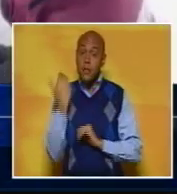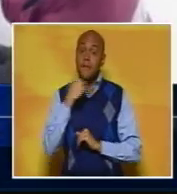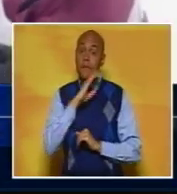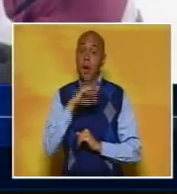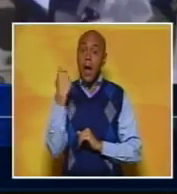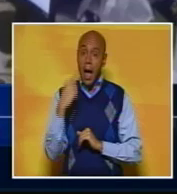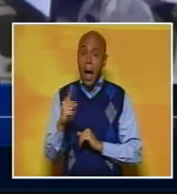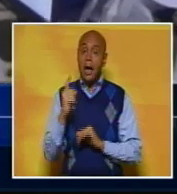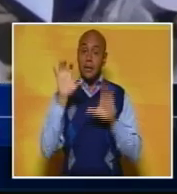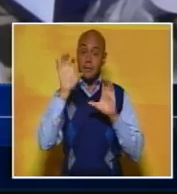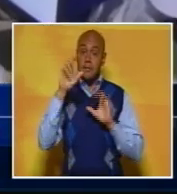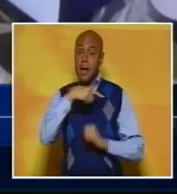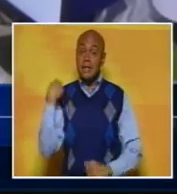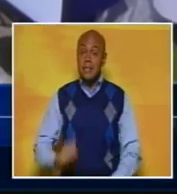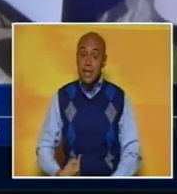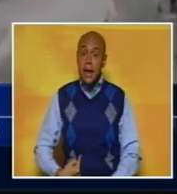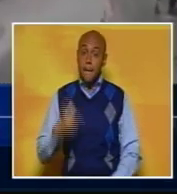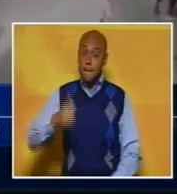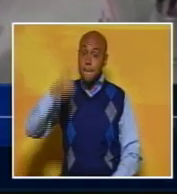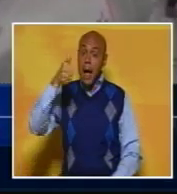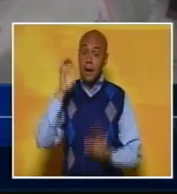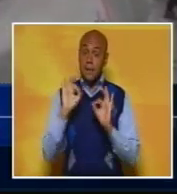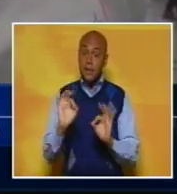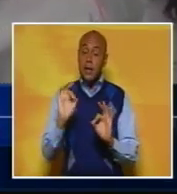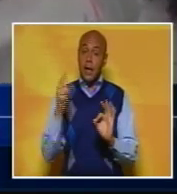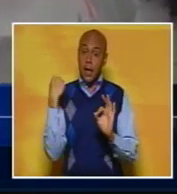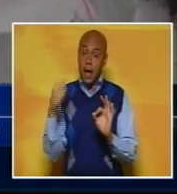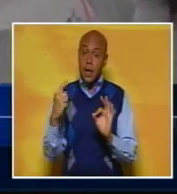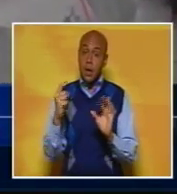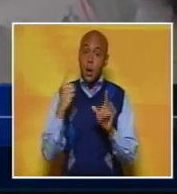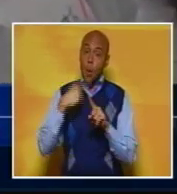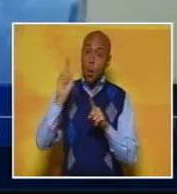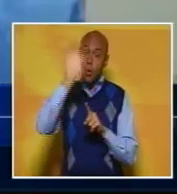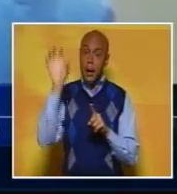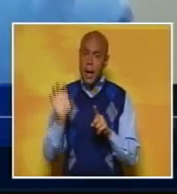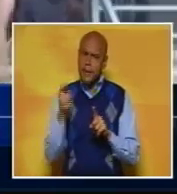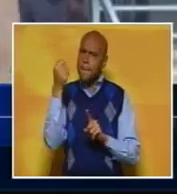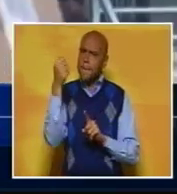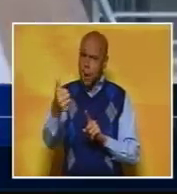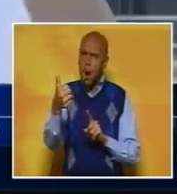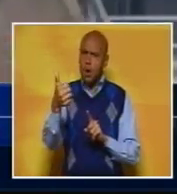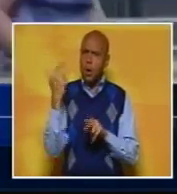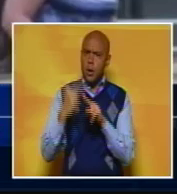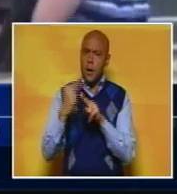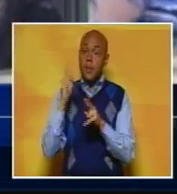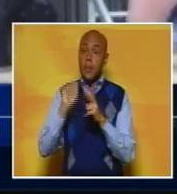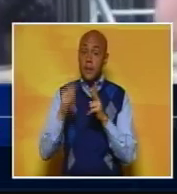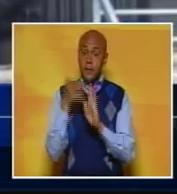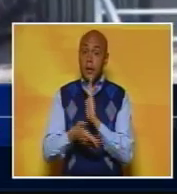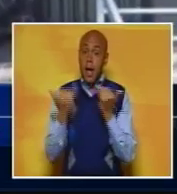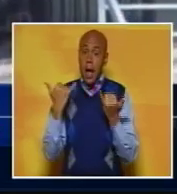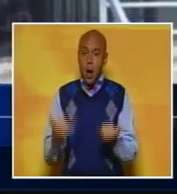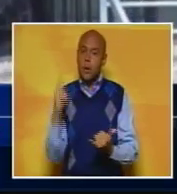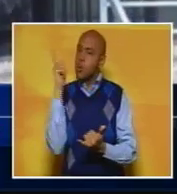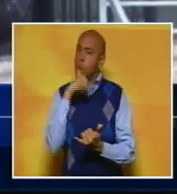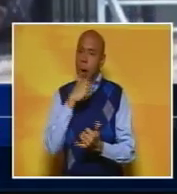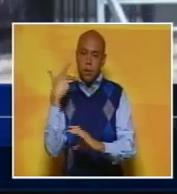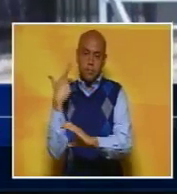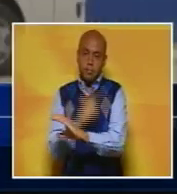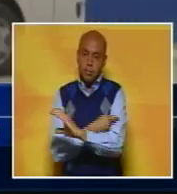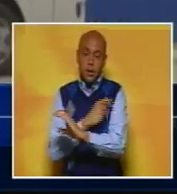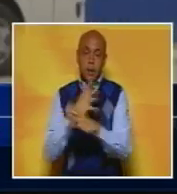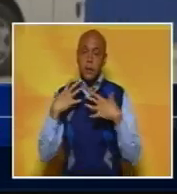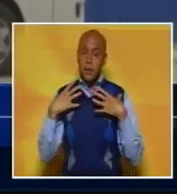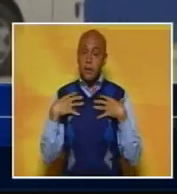encuentran en China, por lo que el riesgo de contraer el coronavirus en otros países es bajo. Hasta el momento no existe una vacuna para estos